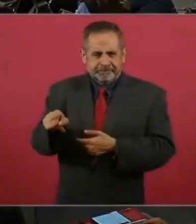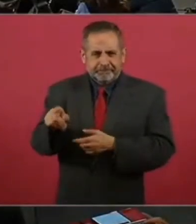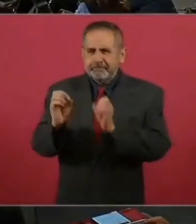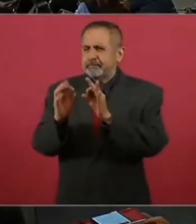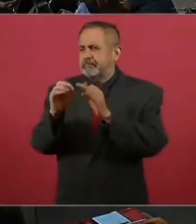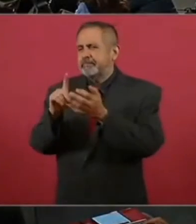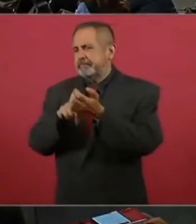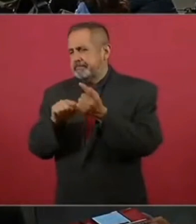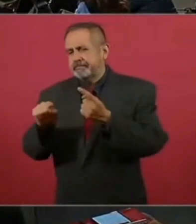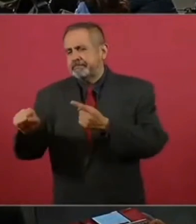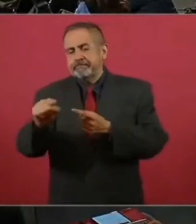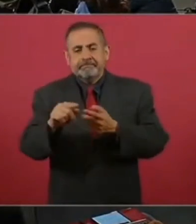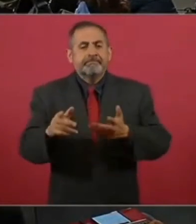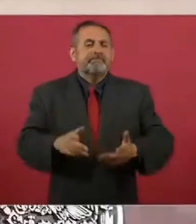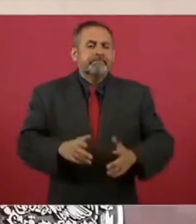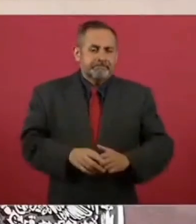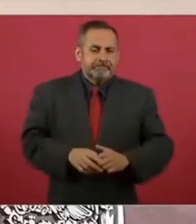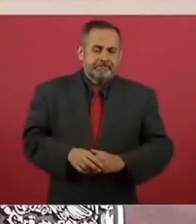sucursales,